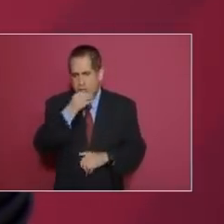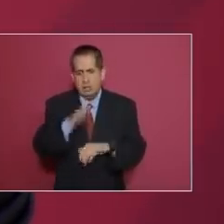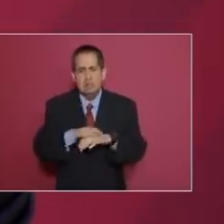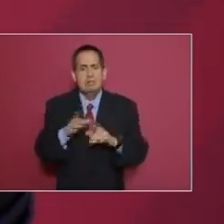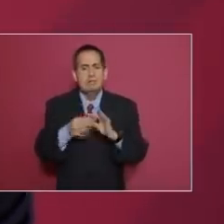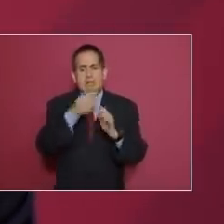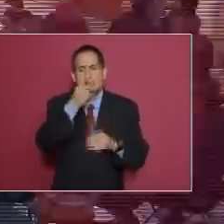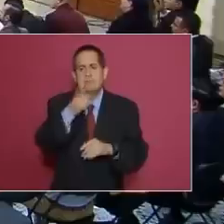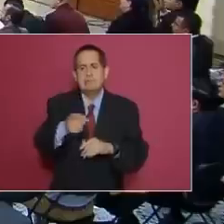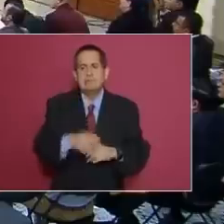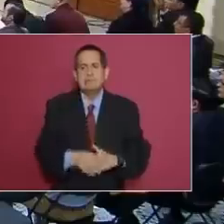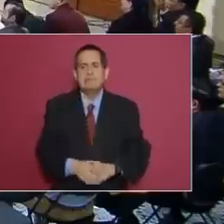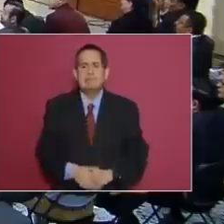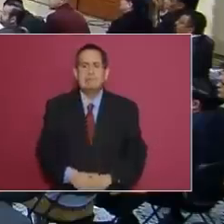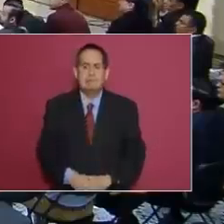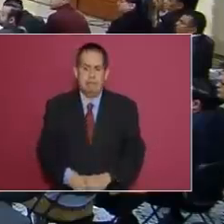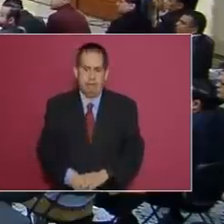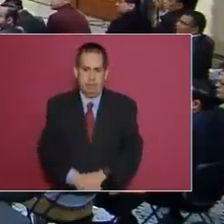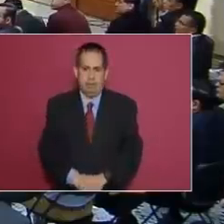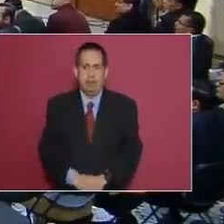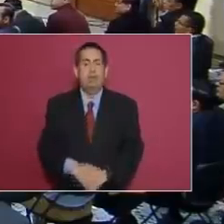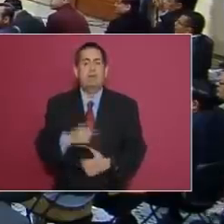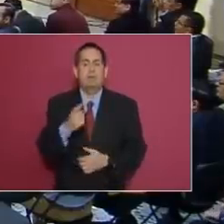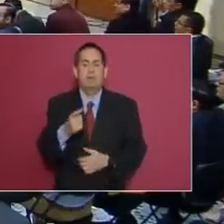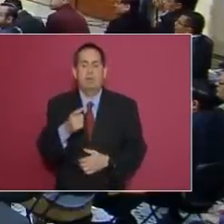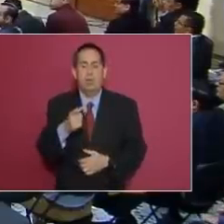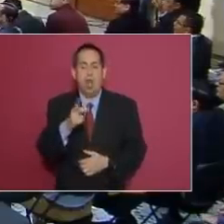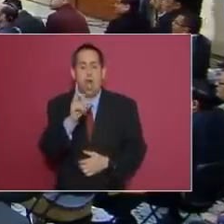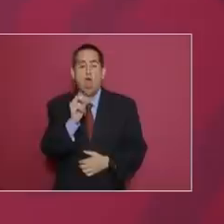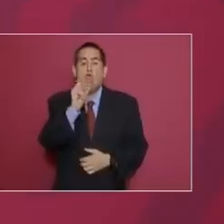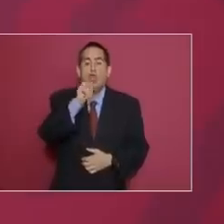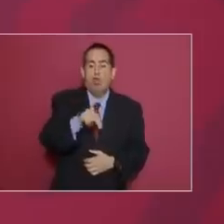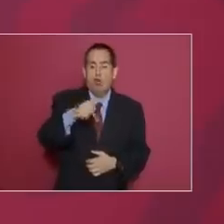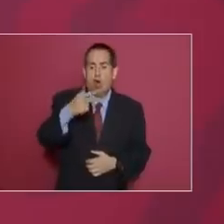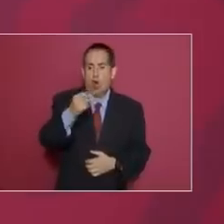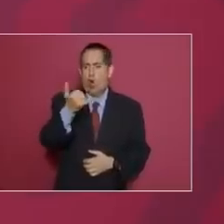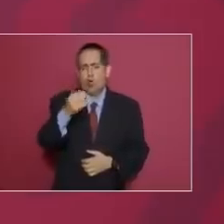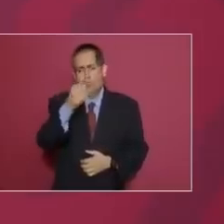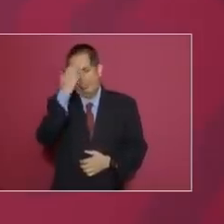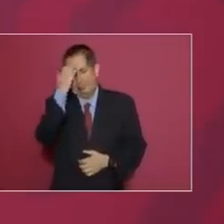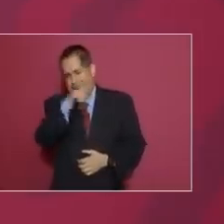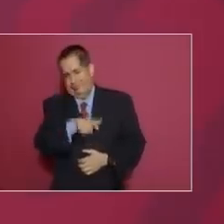puedo decirles. Pero es Don Goyo, o sea, es